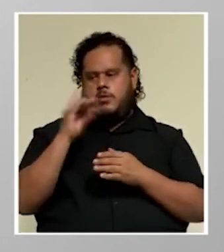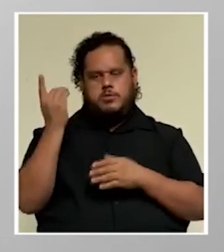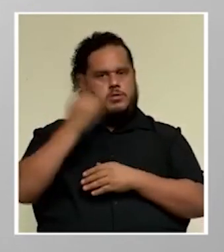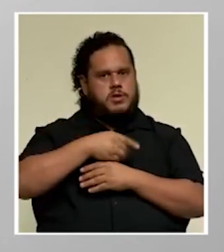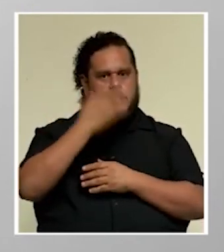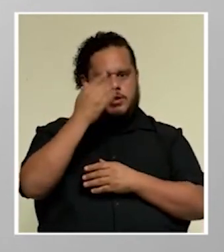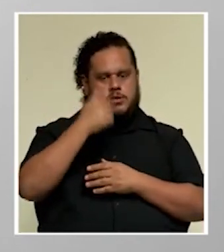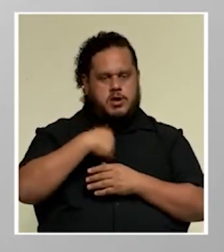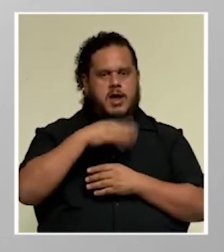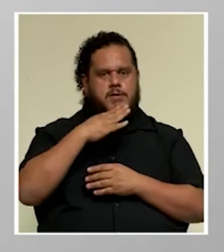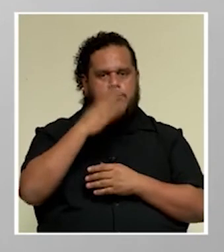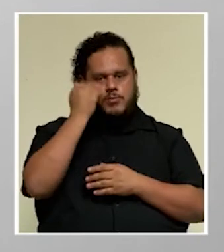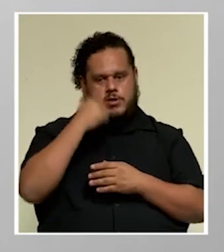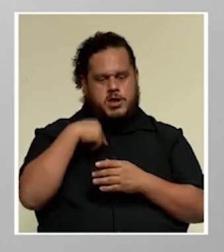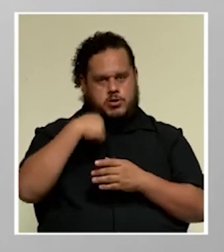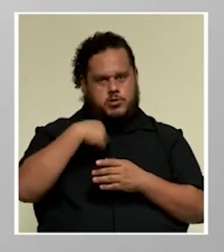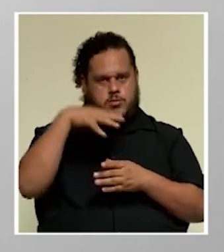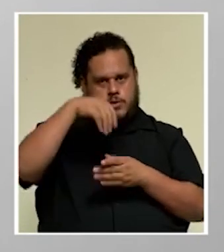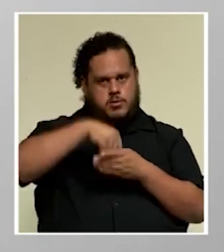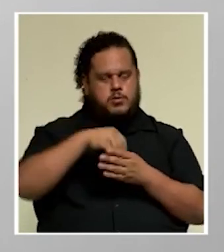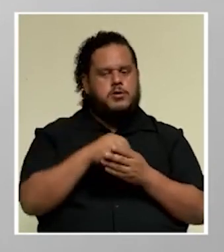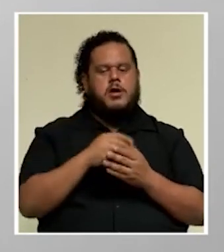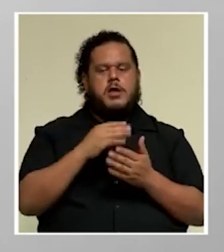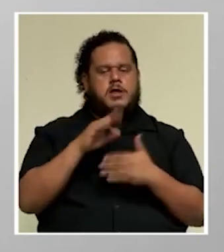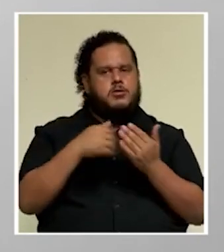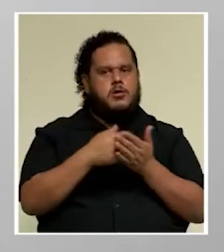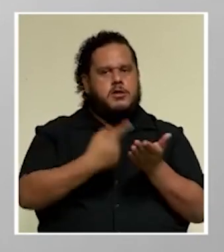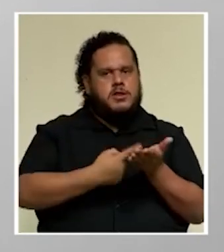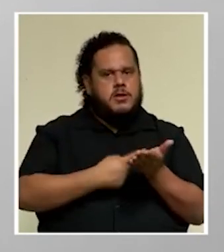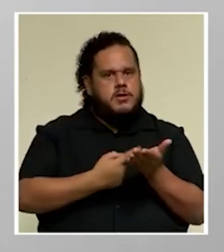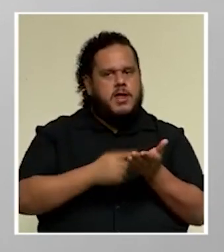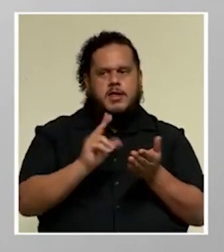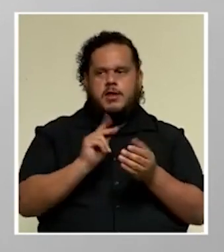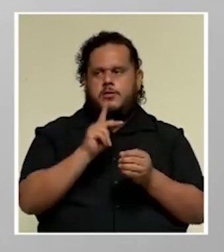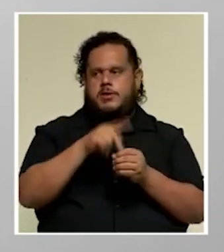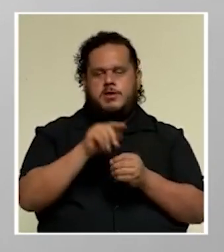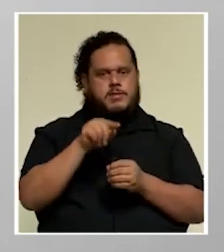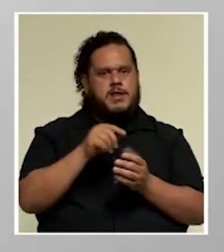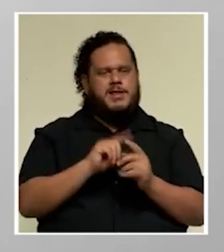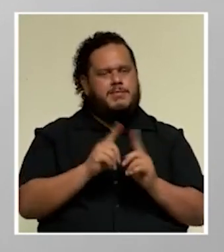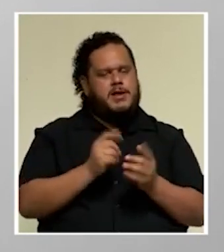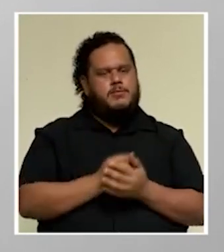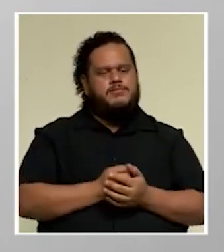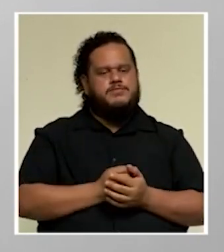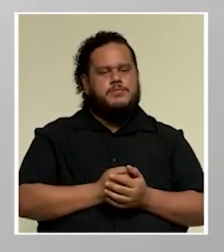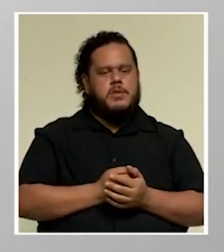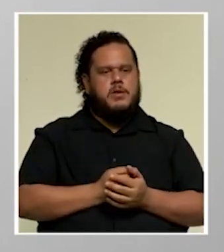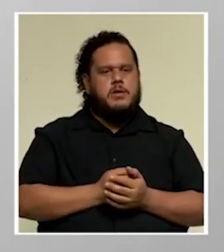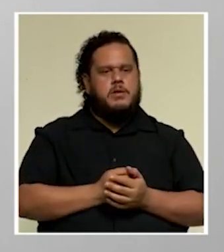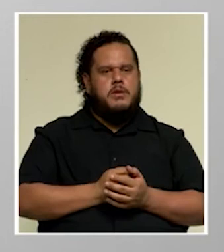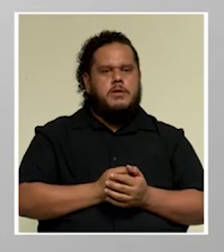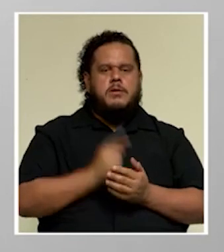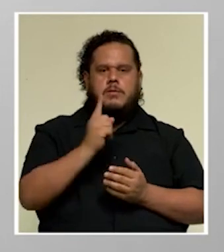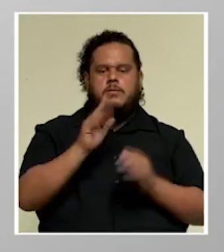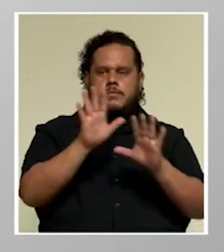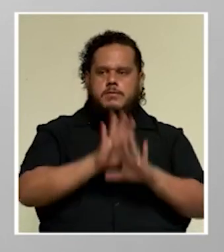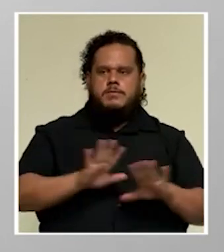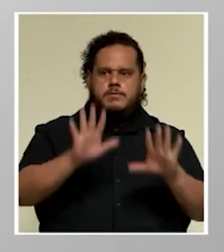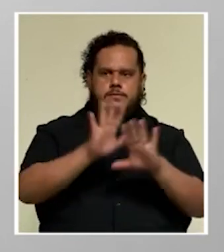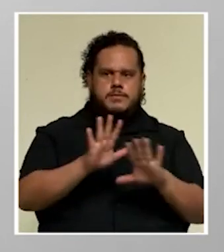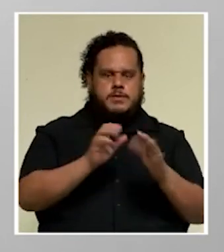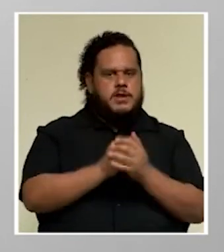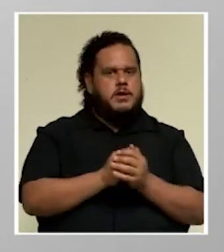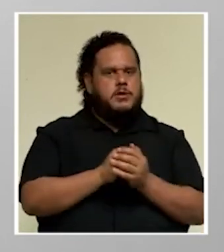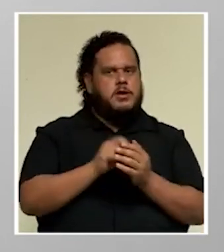porque yo me incluyo de entre los que estábamos ahí en la discusión, aunque no participara de ella. Pero un escenario en donde podría darse